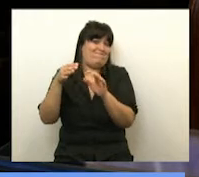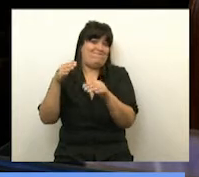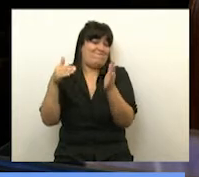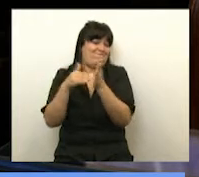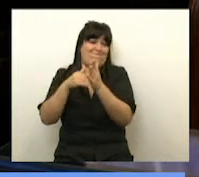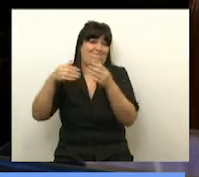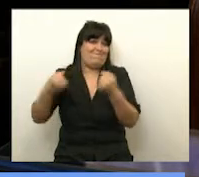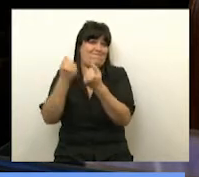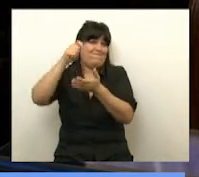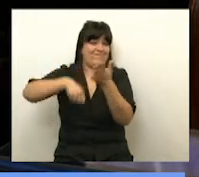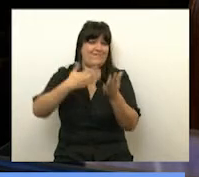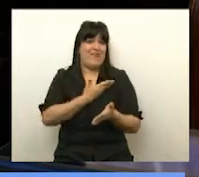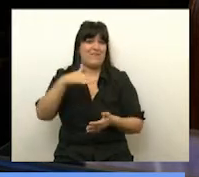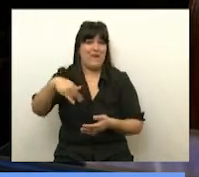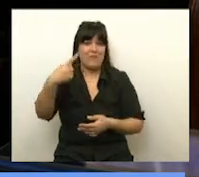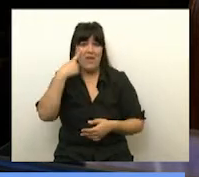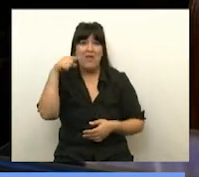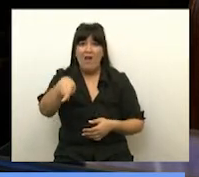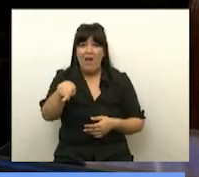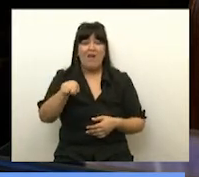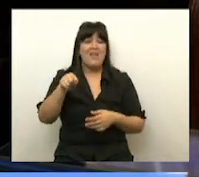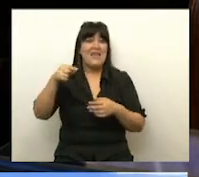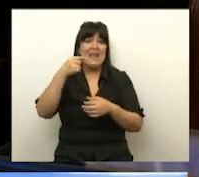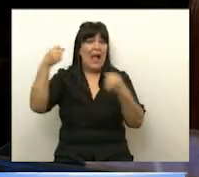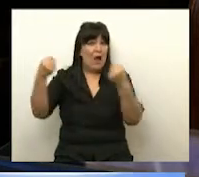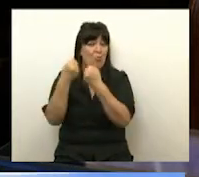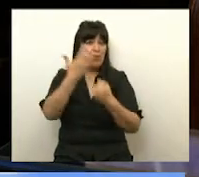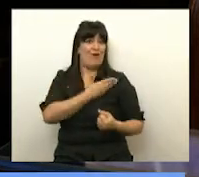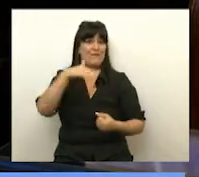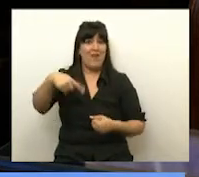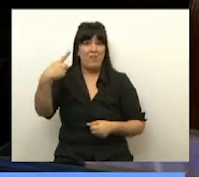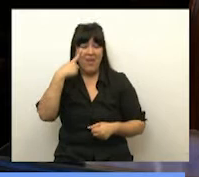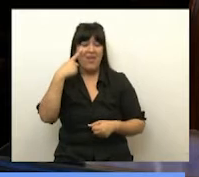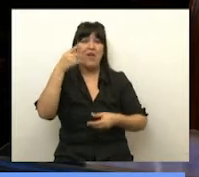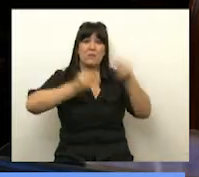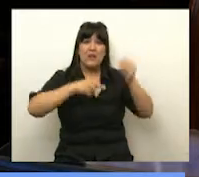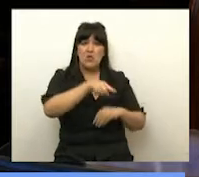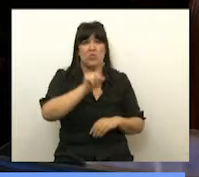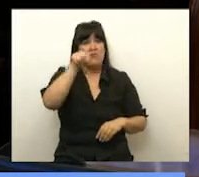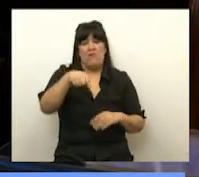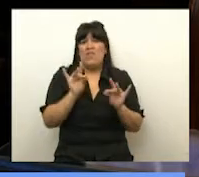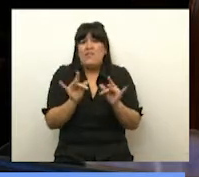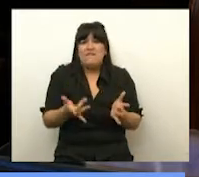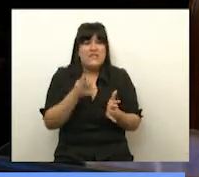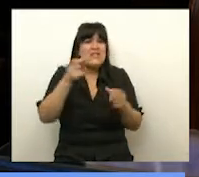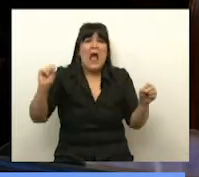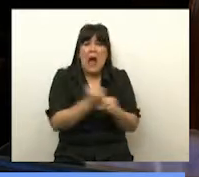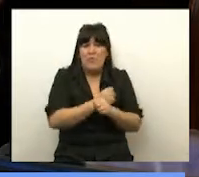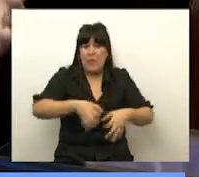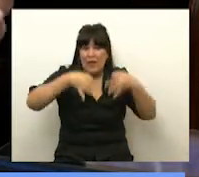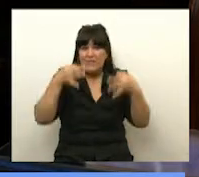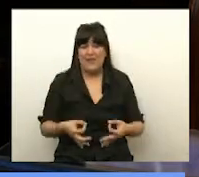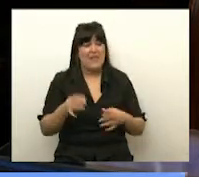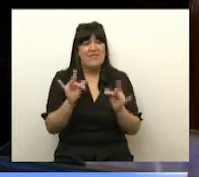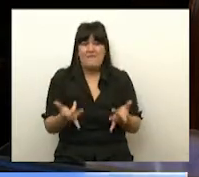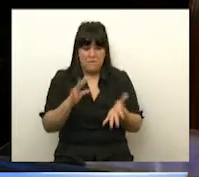condiciona a tener un presupuesto que hoy se hace muy difícil aprobar. se hace muy difícil enfrentar números de esta